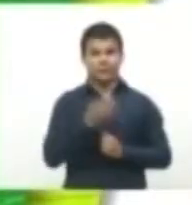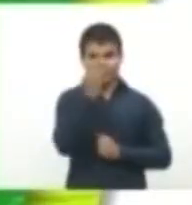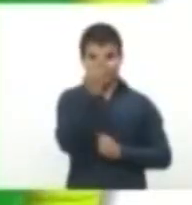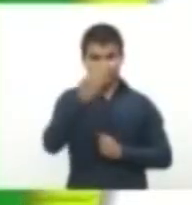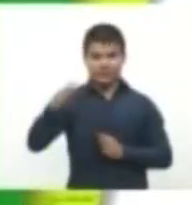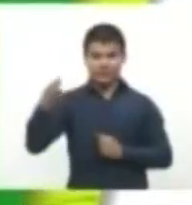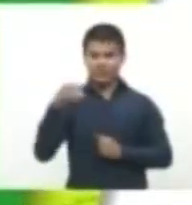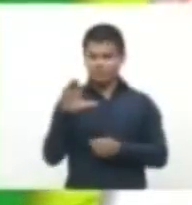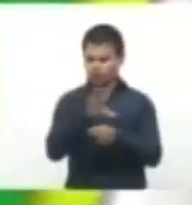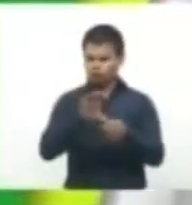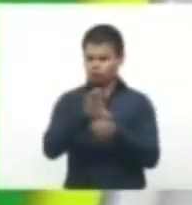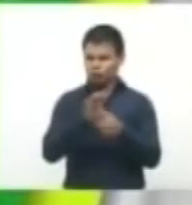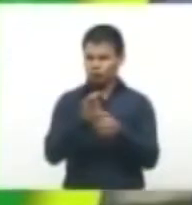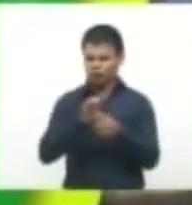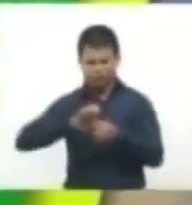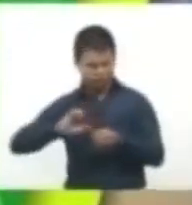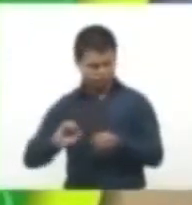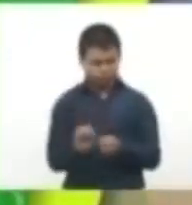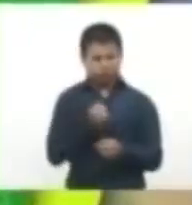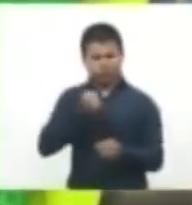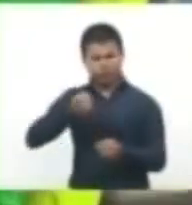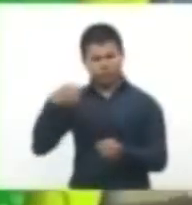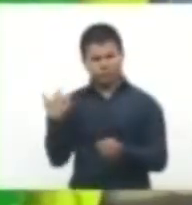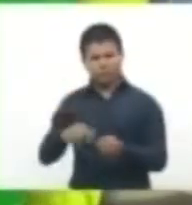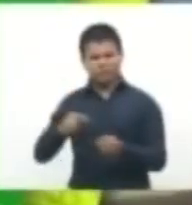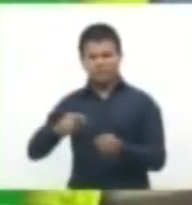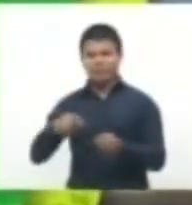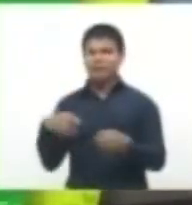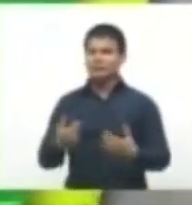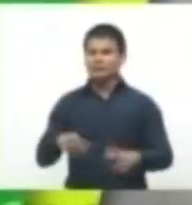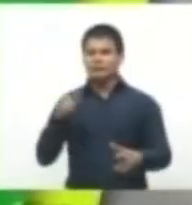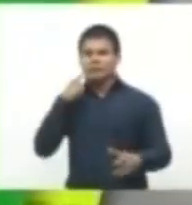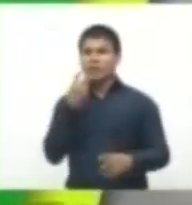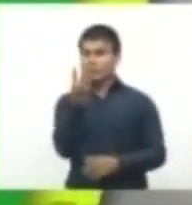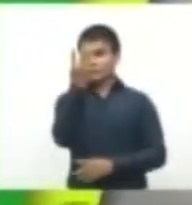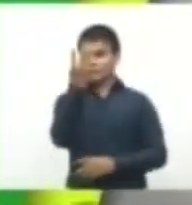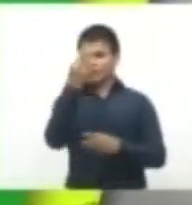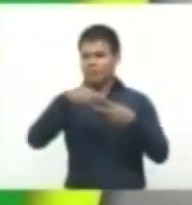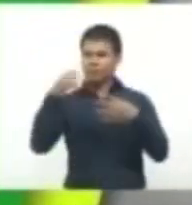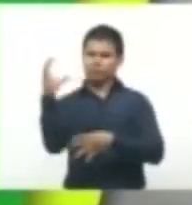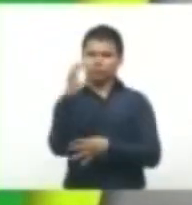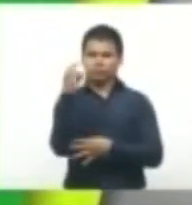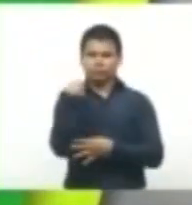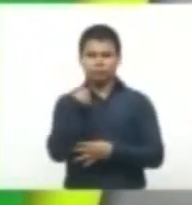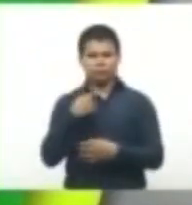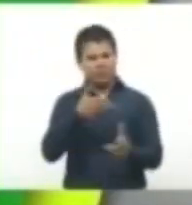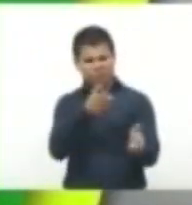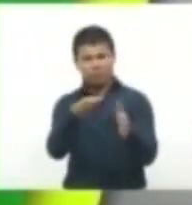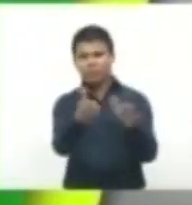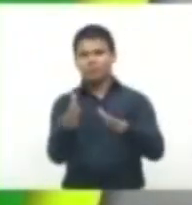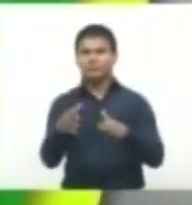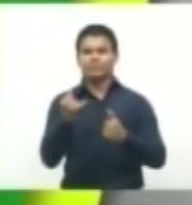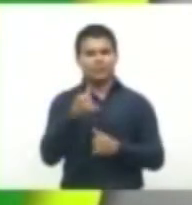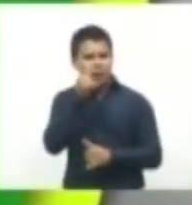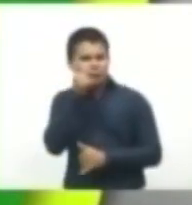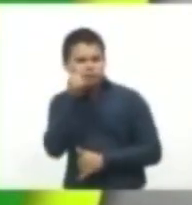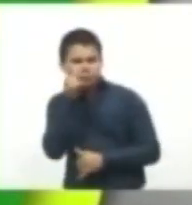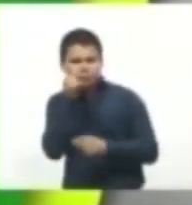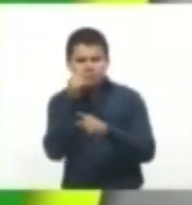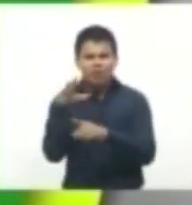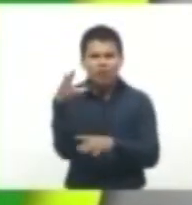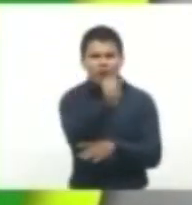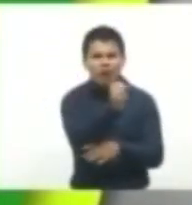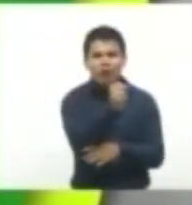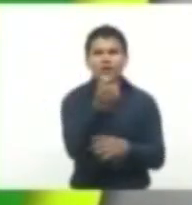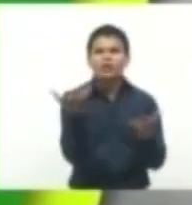Barranquilla, la ciudad más violenta de la costa y la tercera en homicidios en el país. Video, prueba contundente para capturar a implicados en el